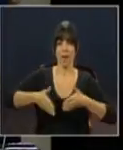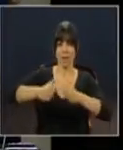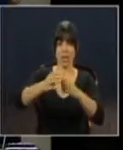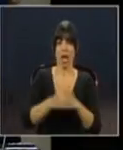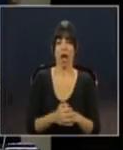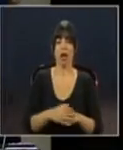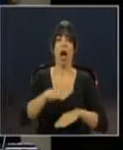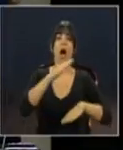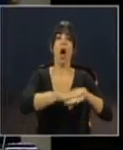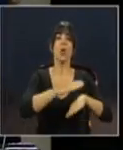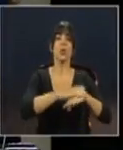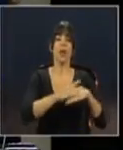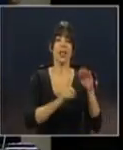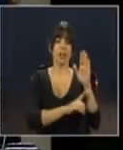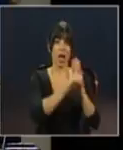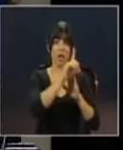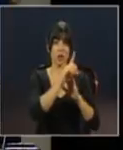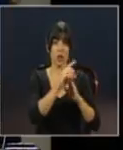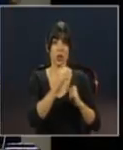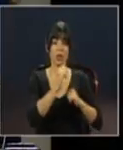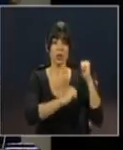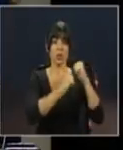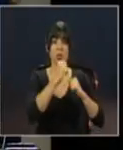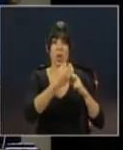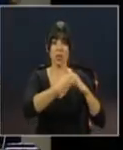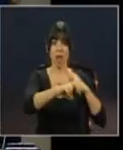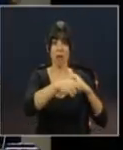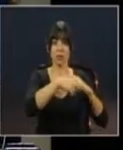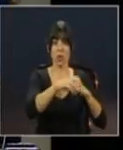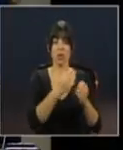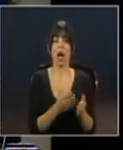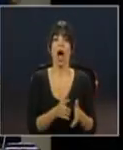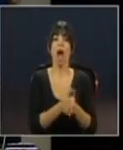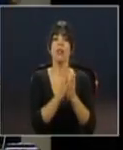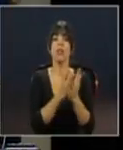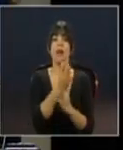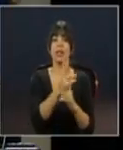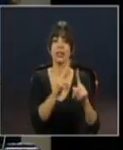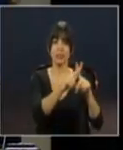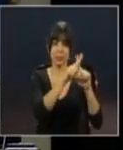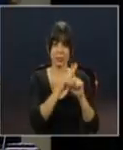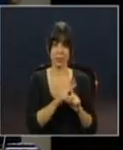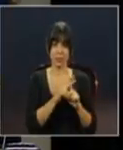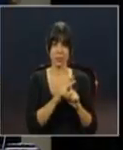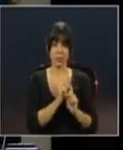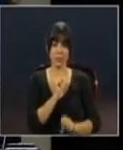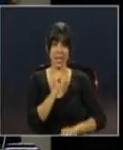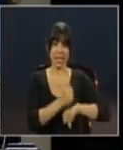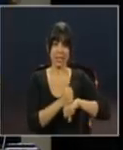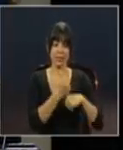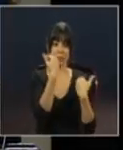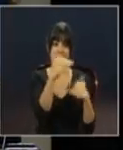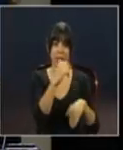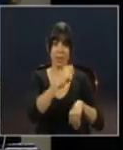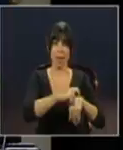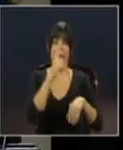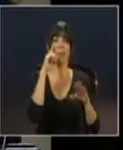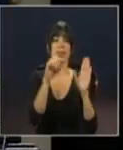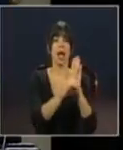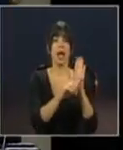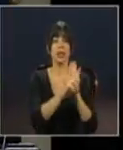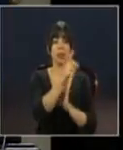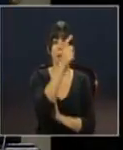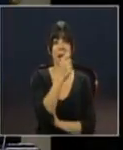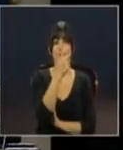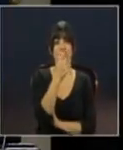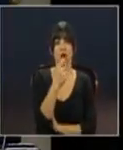para el desarrollo de infraestructura de transporte mediante fideicomiso y el que establece la caducidad de los derechos de pensión de